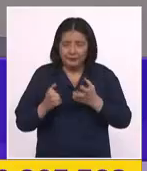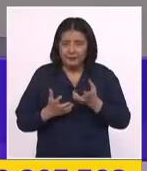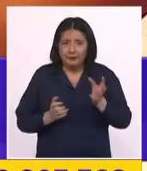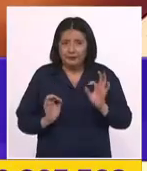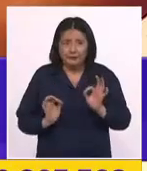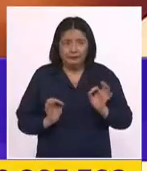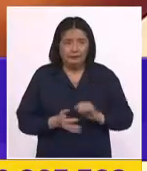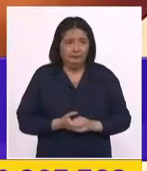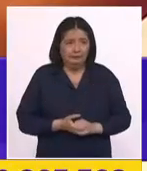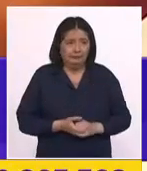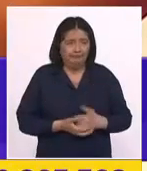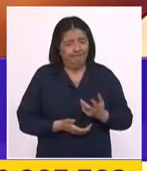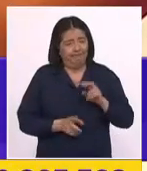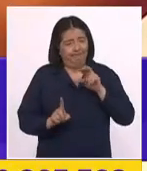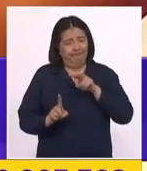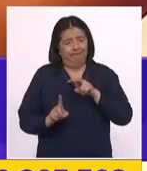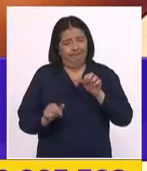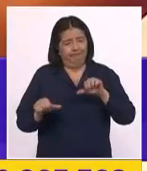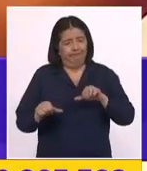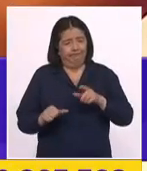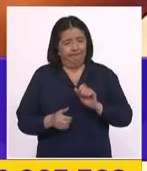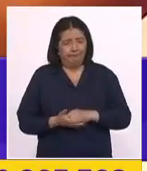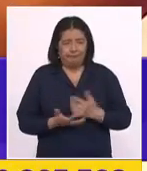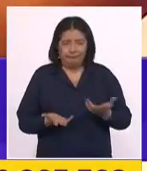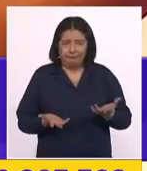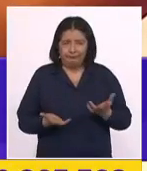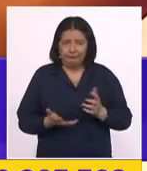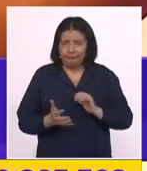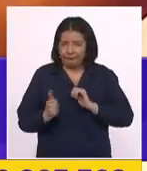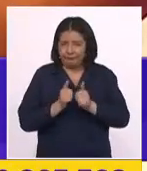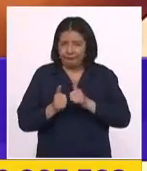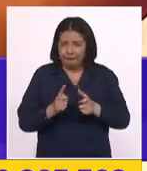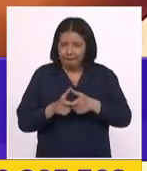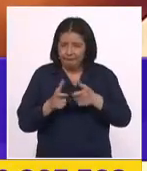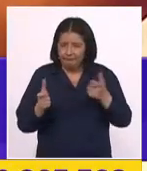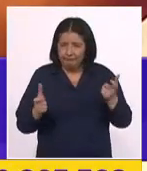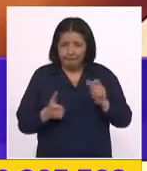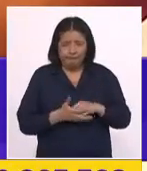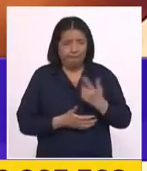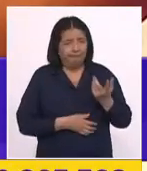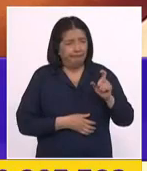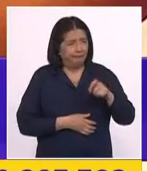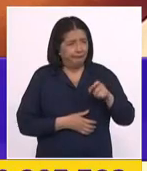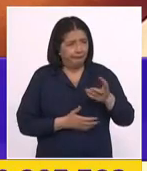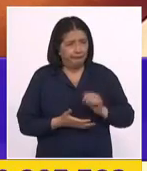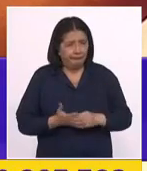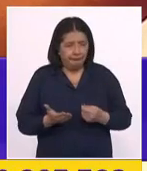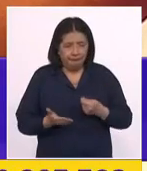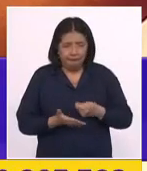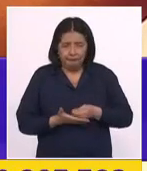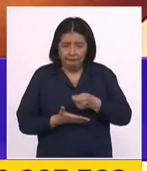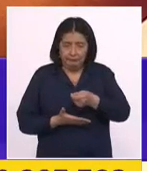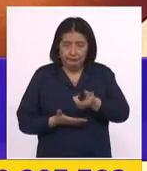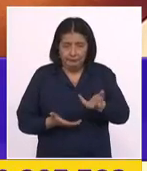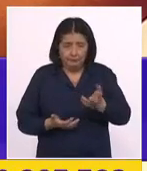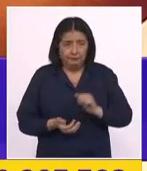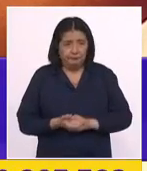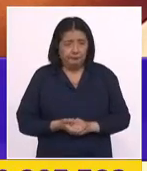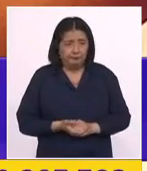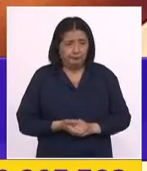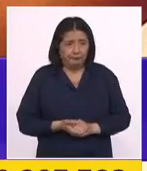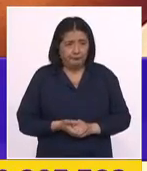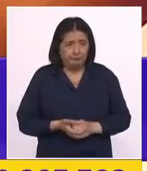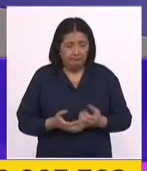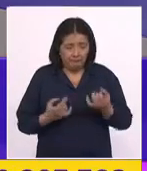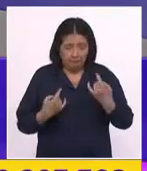¿no? Entonces se ve mal porque son eventos tan grandes que en verdad deben de invertir, pues, ¿no? Deben de invertir